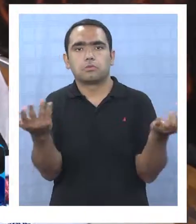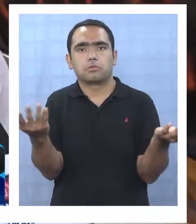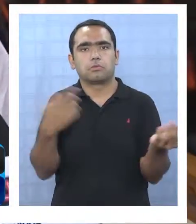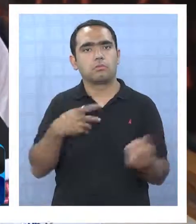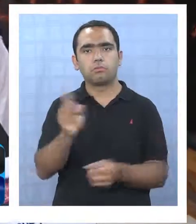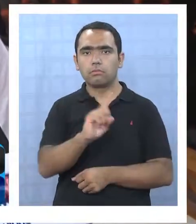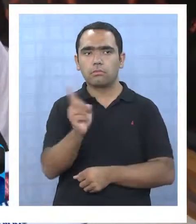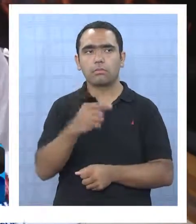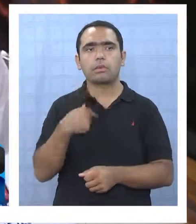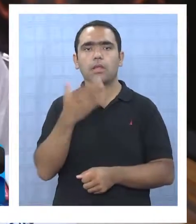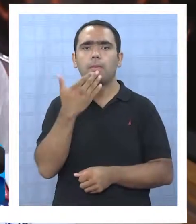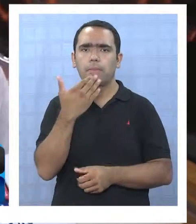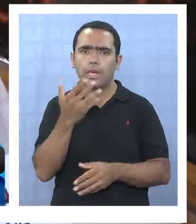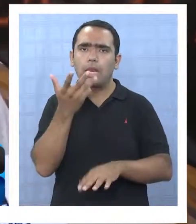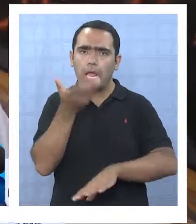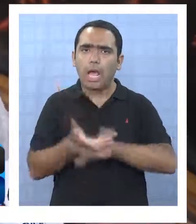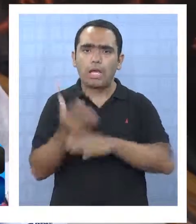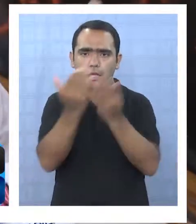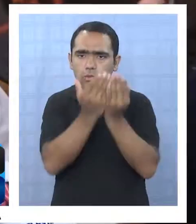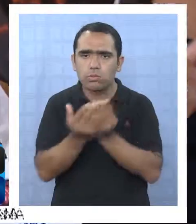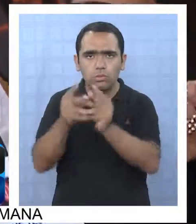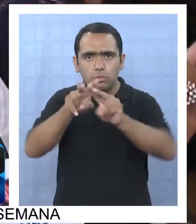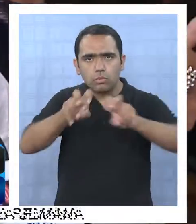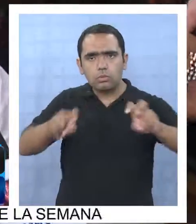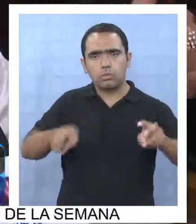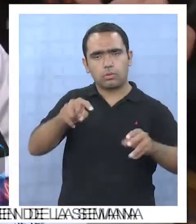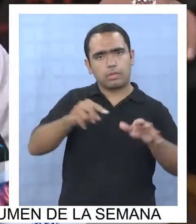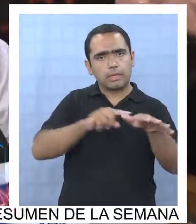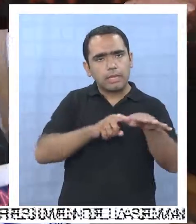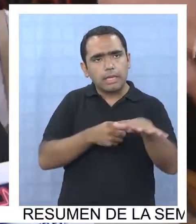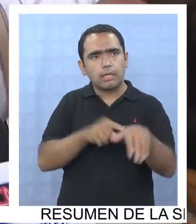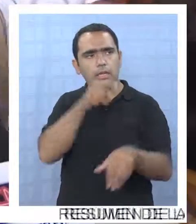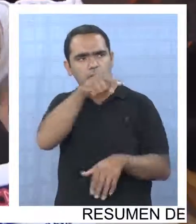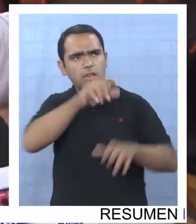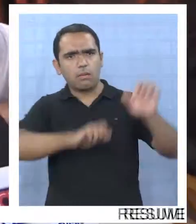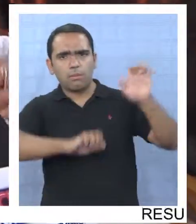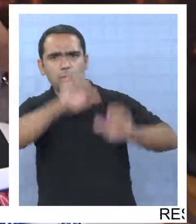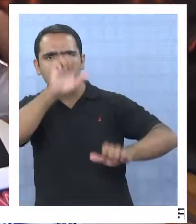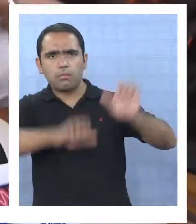creo que hay estudios técnicos de que esta empresa,